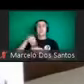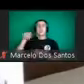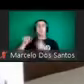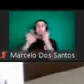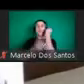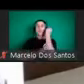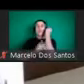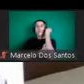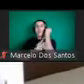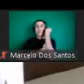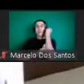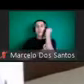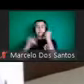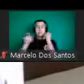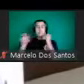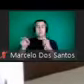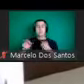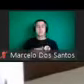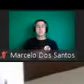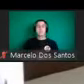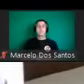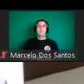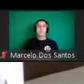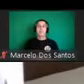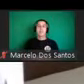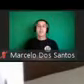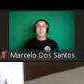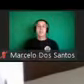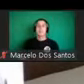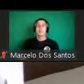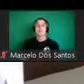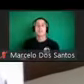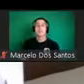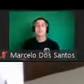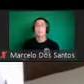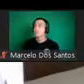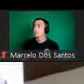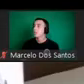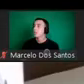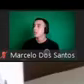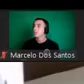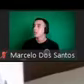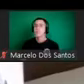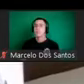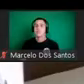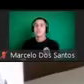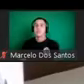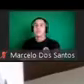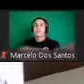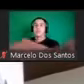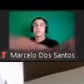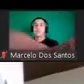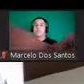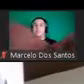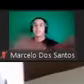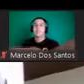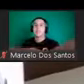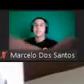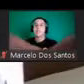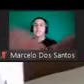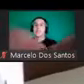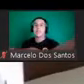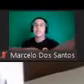Es la directora de Políticas de Inclusión y No Discriminación en la Secretaría de la Función Pública. Baisha Pandecaru,